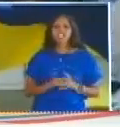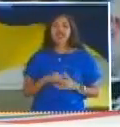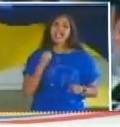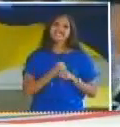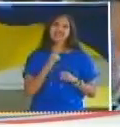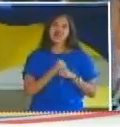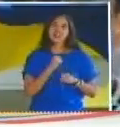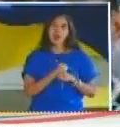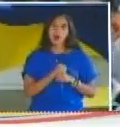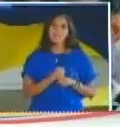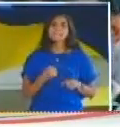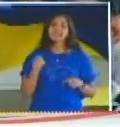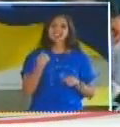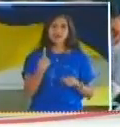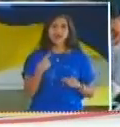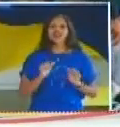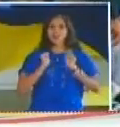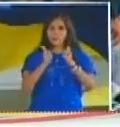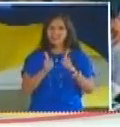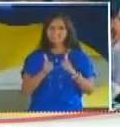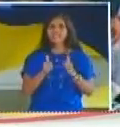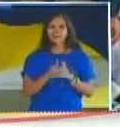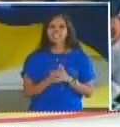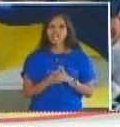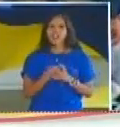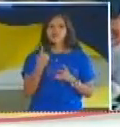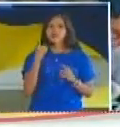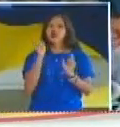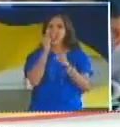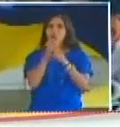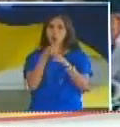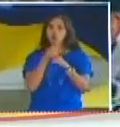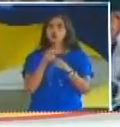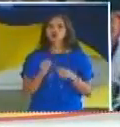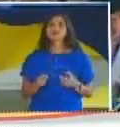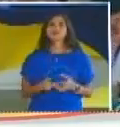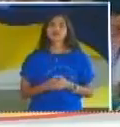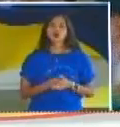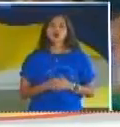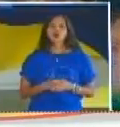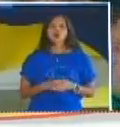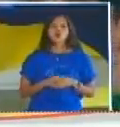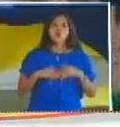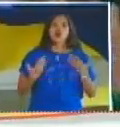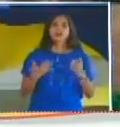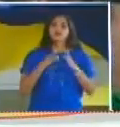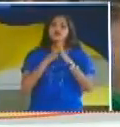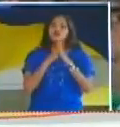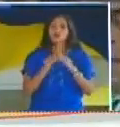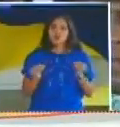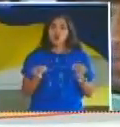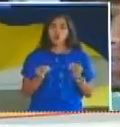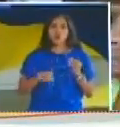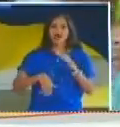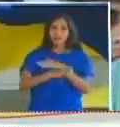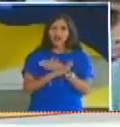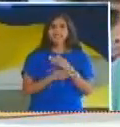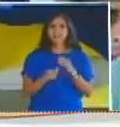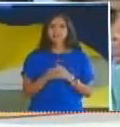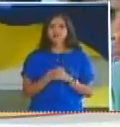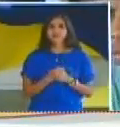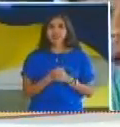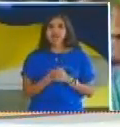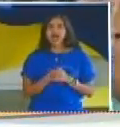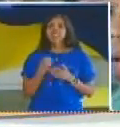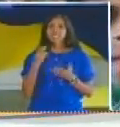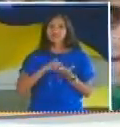trabajo principal comienza a partir del primero de agosto, cuando todos los que vayamos o los que vayan a esos curules hacia